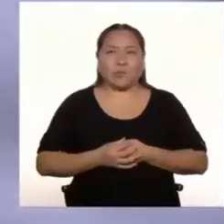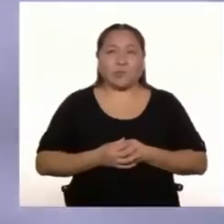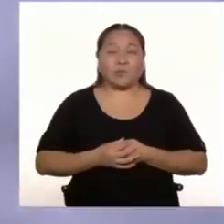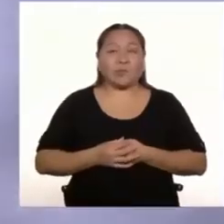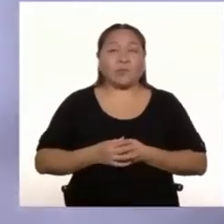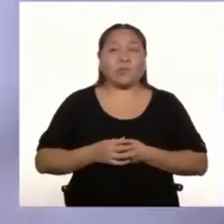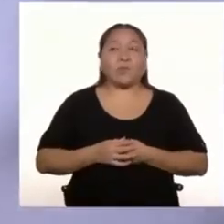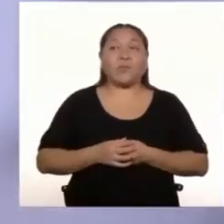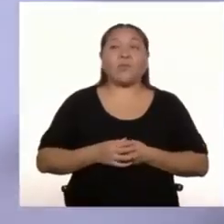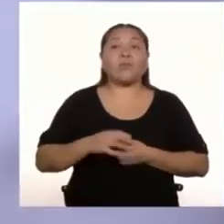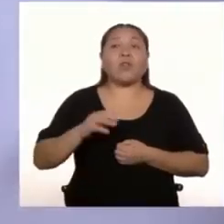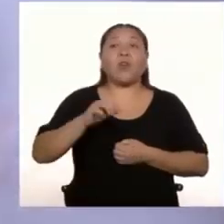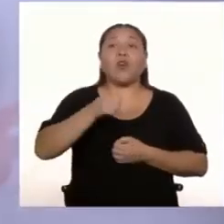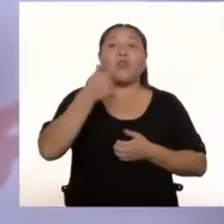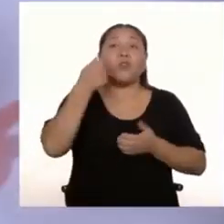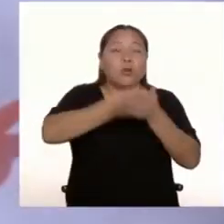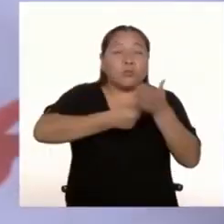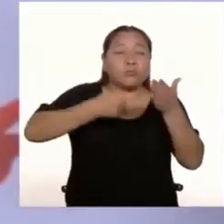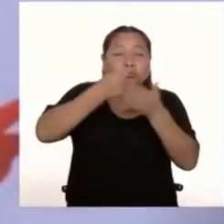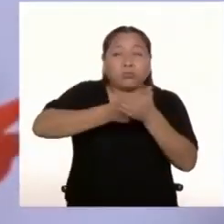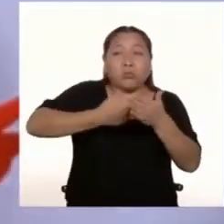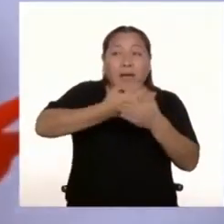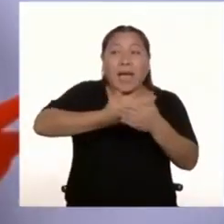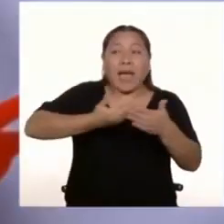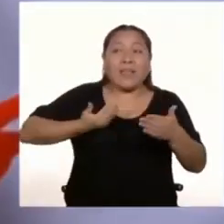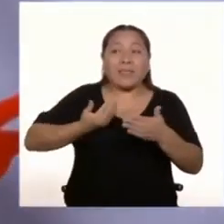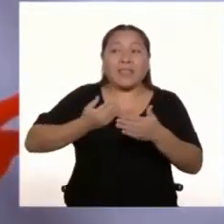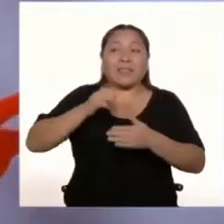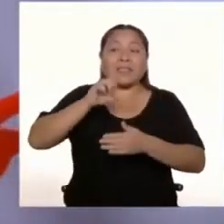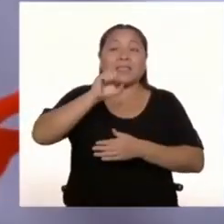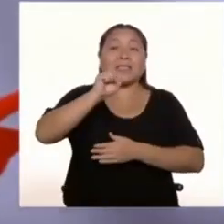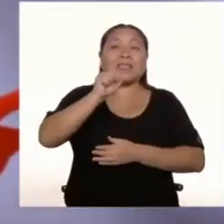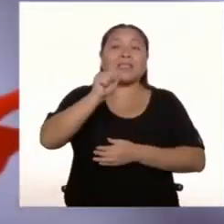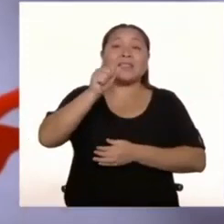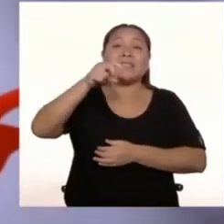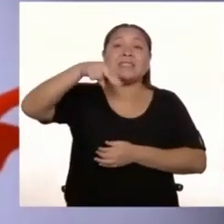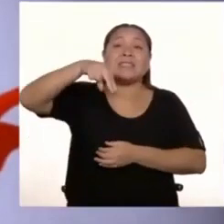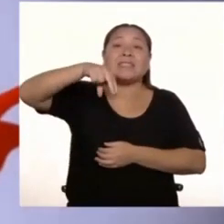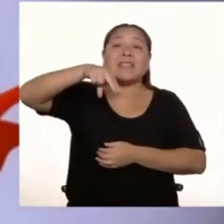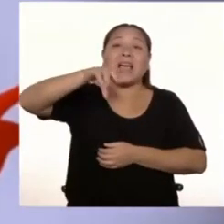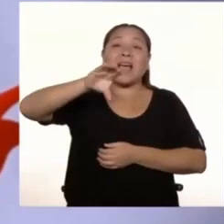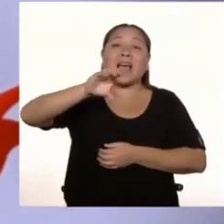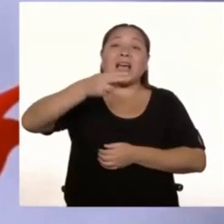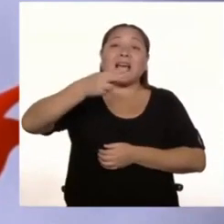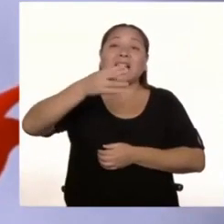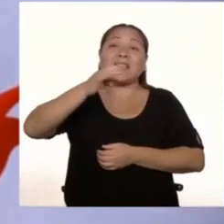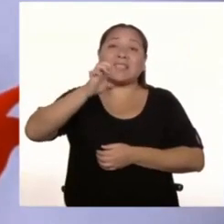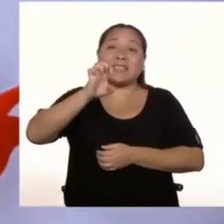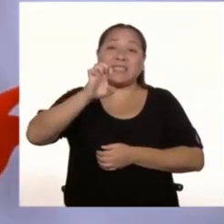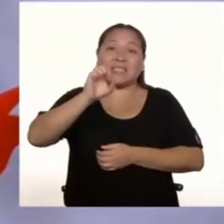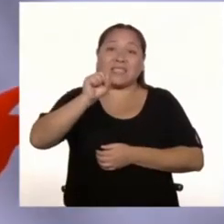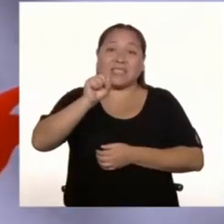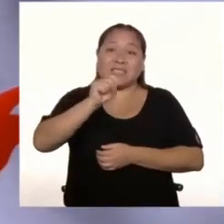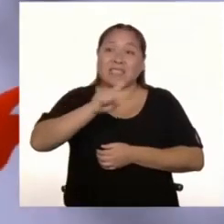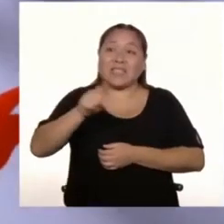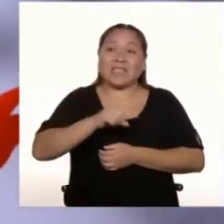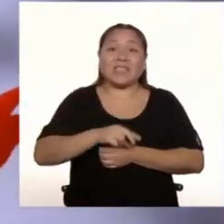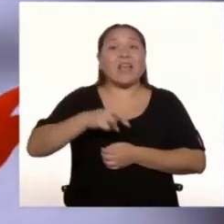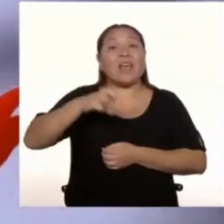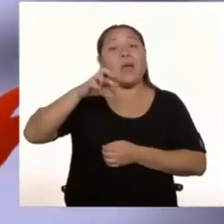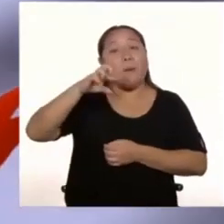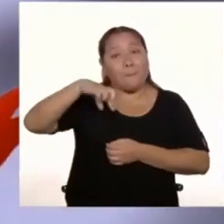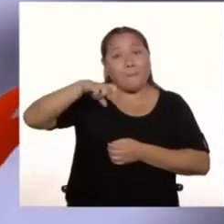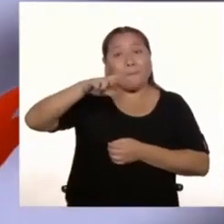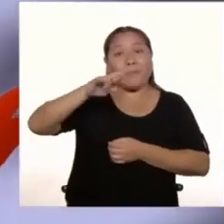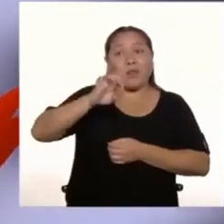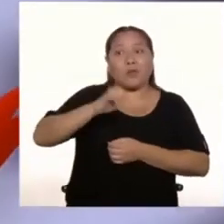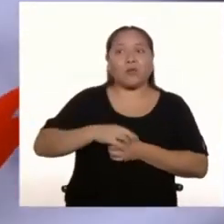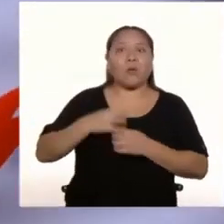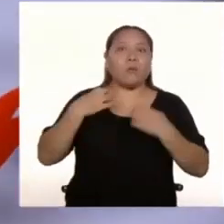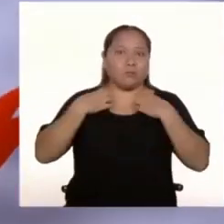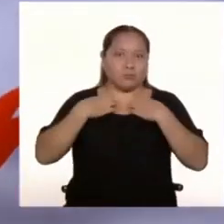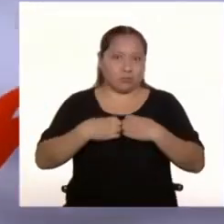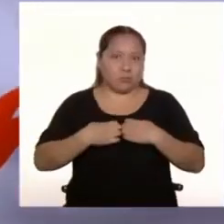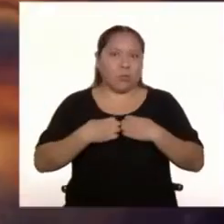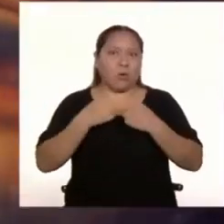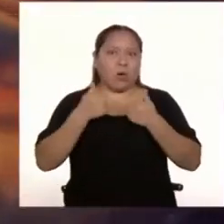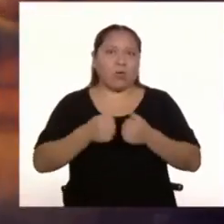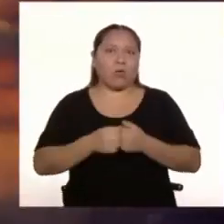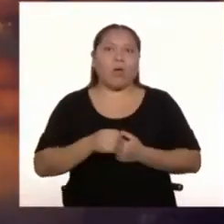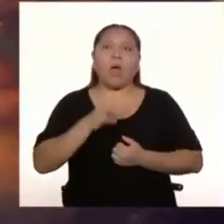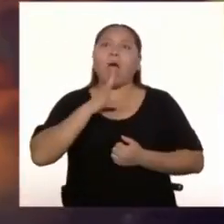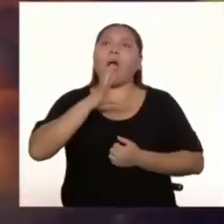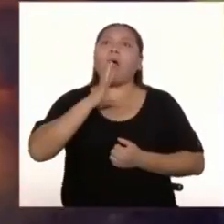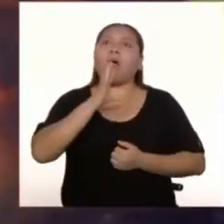José Faustino Sánchez Carrión es otro de nuestros precursores. Brillante abogado, extraordinario